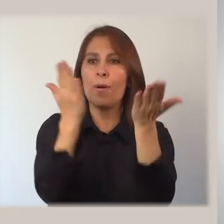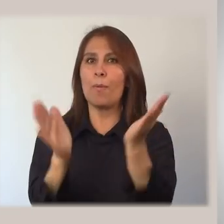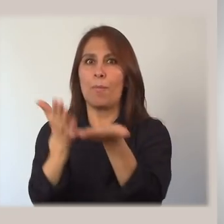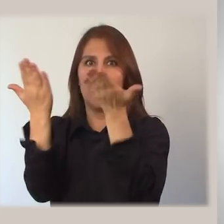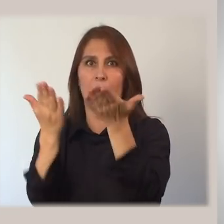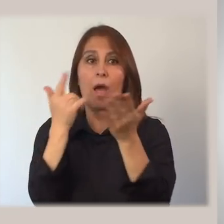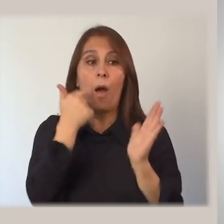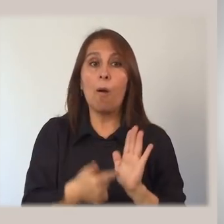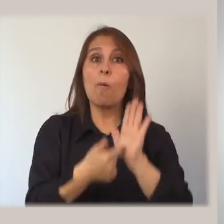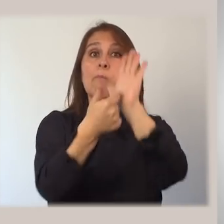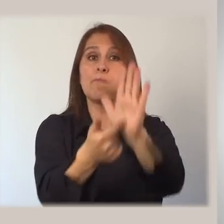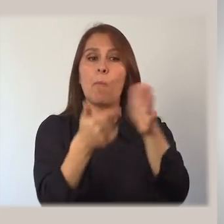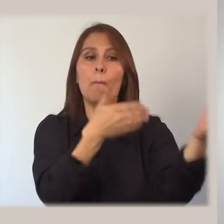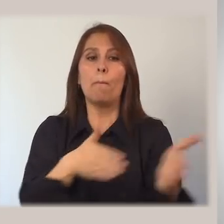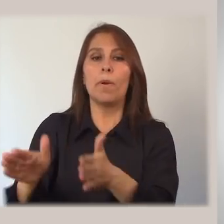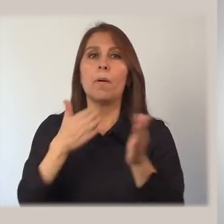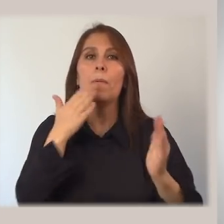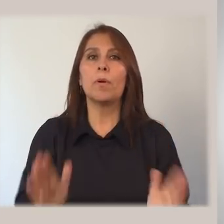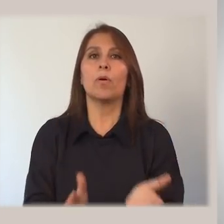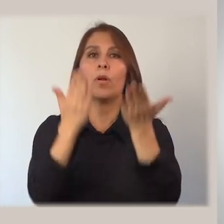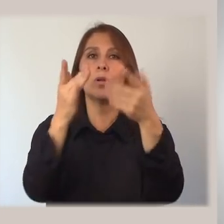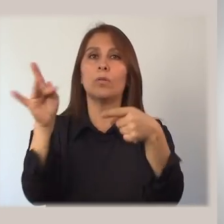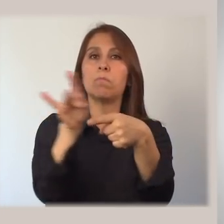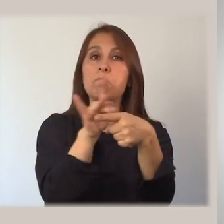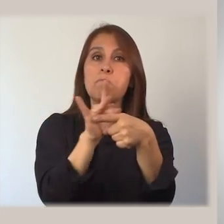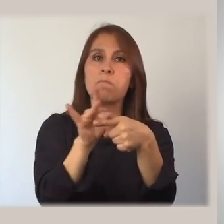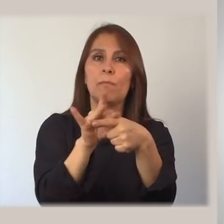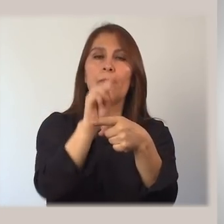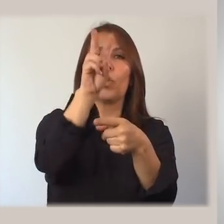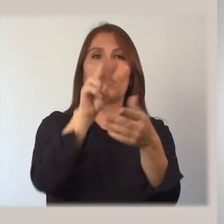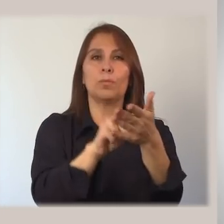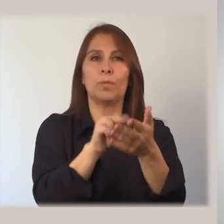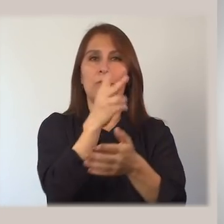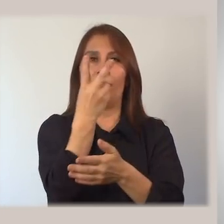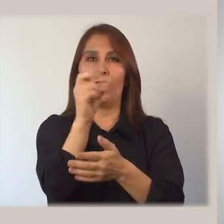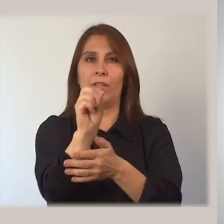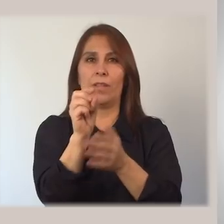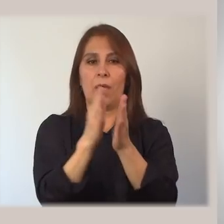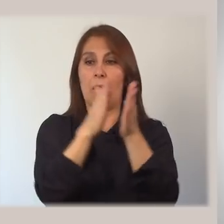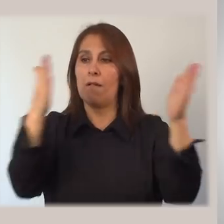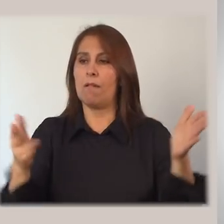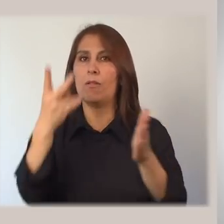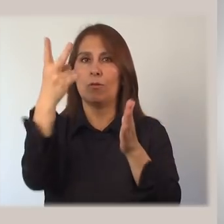de mejora, como se aprecia en el plan de mejoramiento que se implementará en el periodo